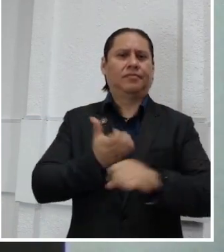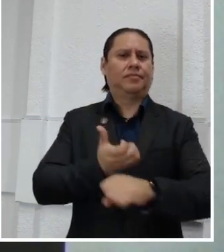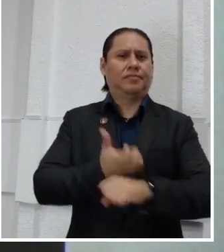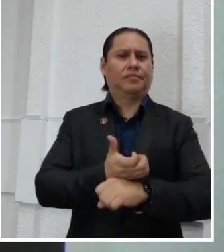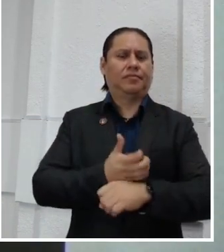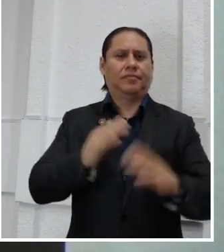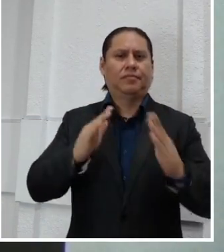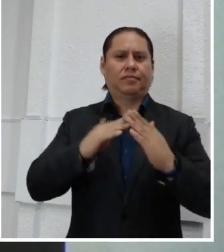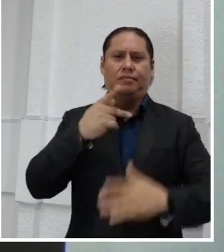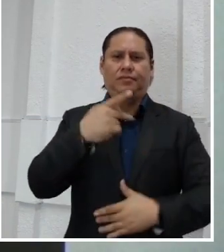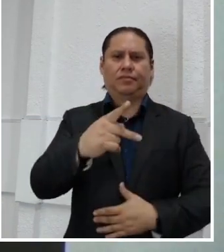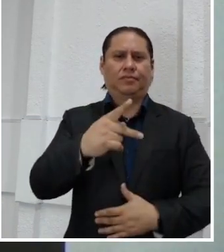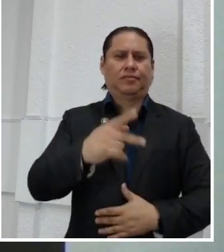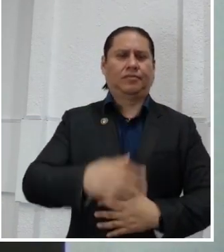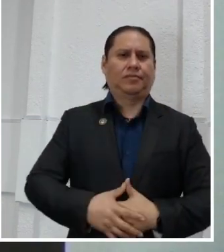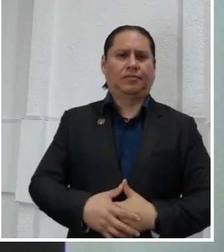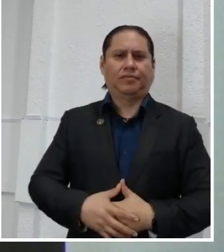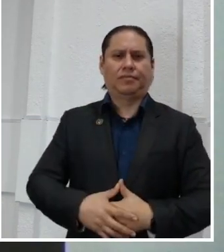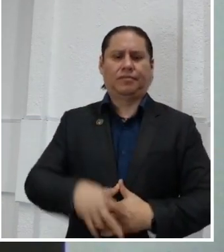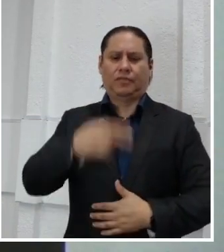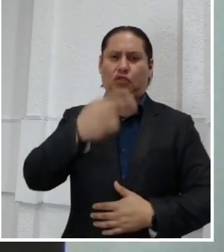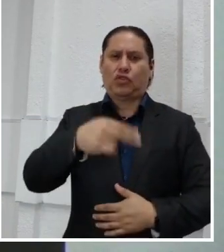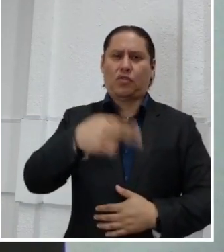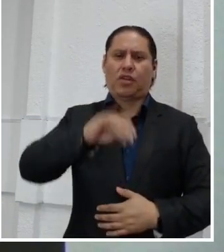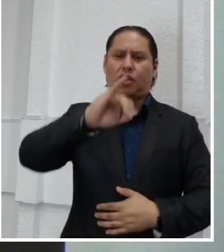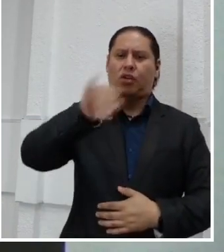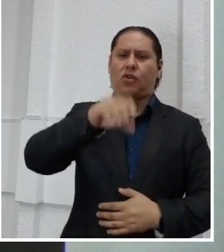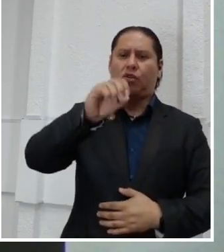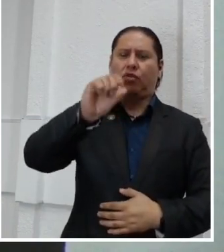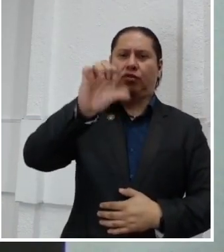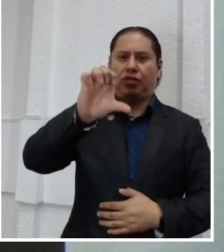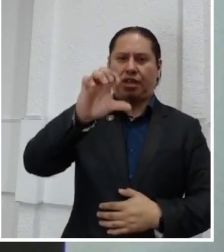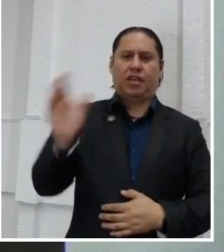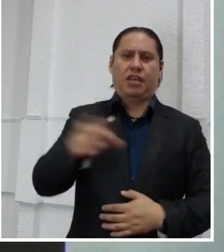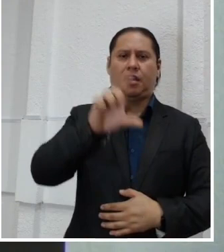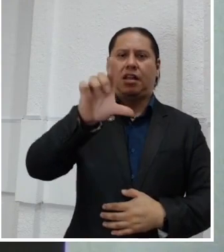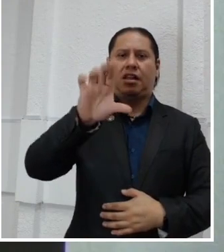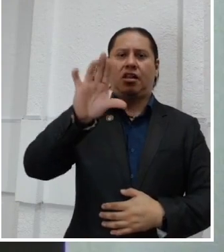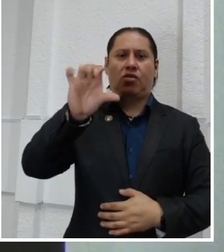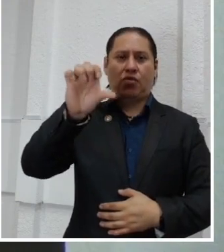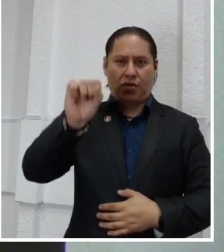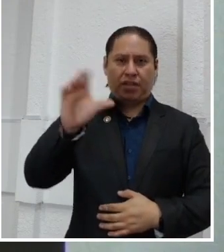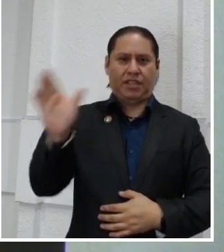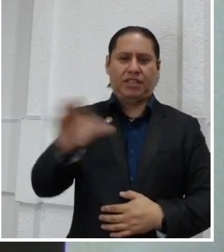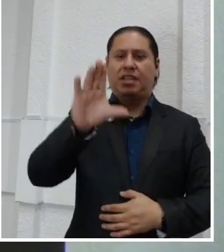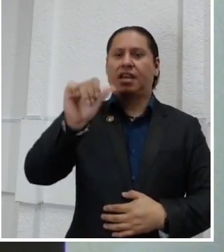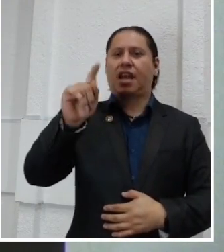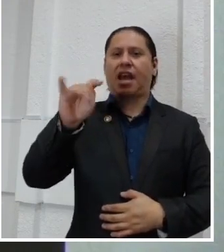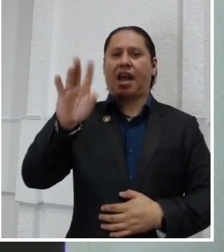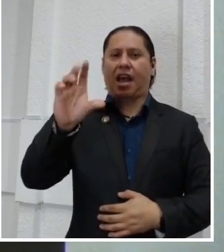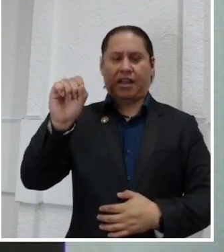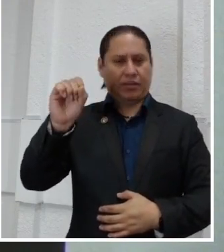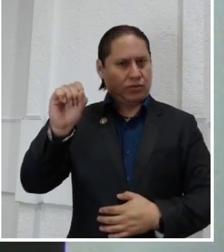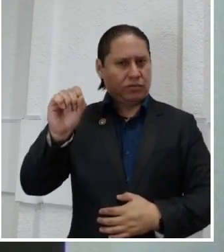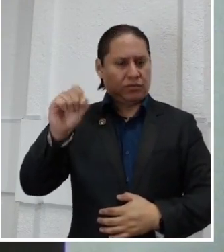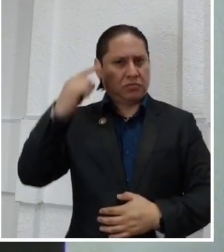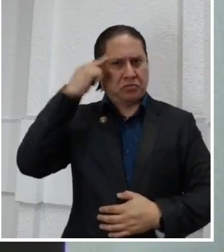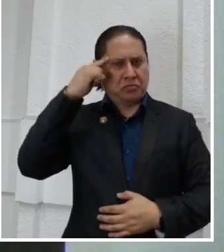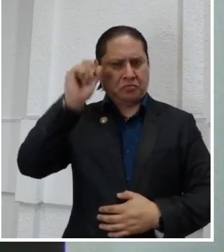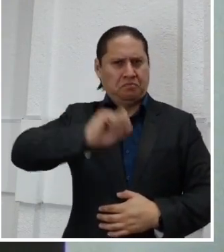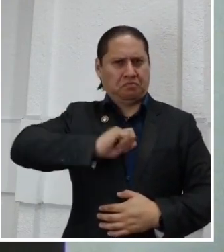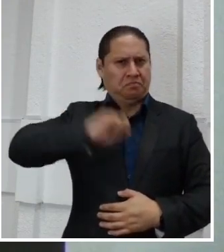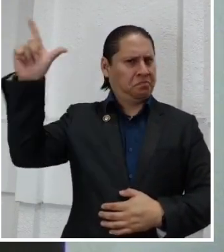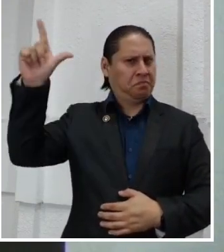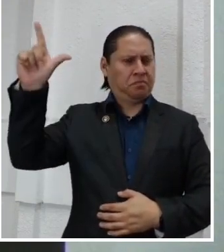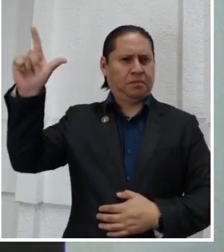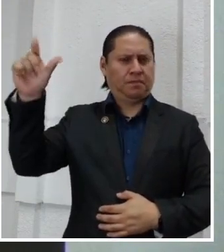Chiapaneco. El nombre de José Luis Castro Aguilar es sinónimo de talento, disciplina, entrega,